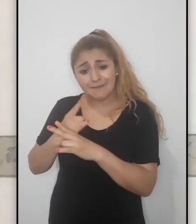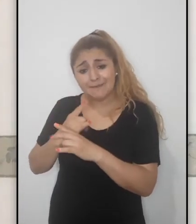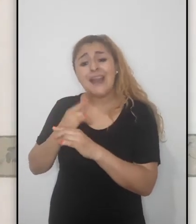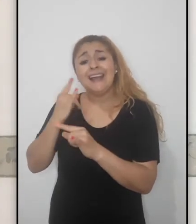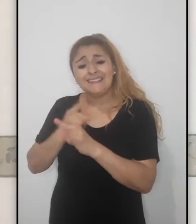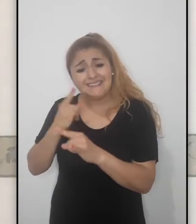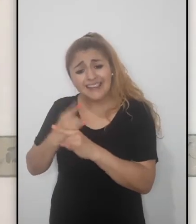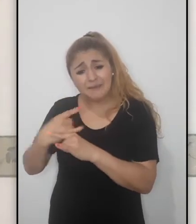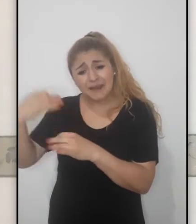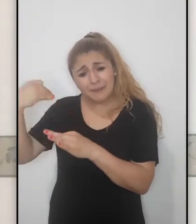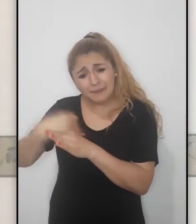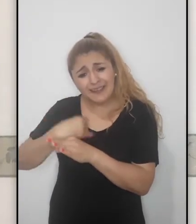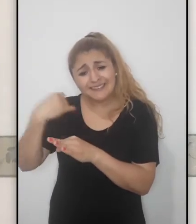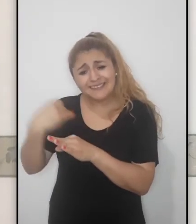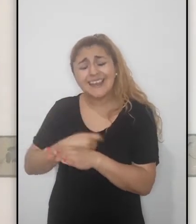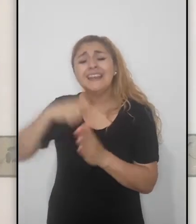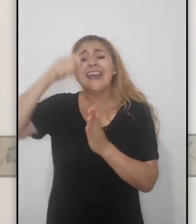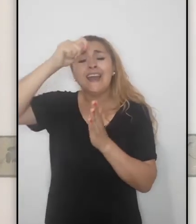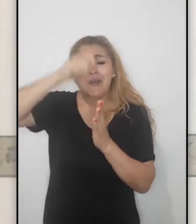días' poder arrepentirnos